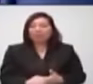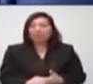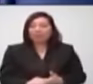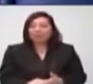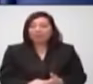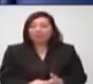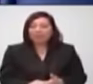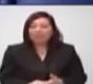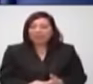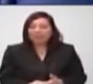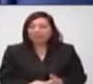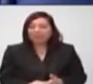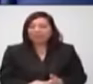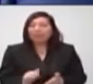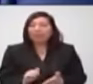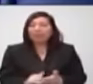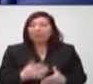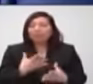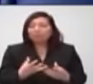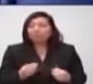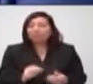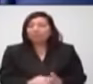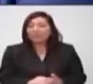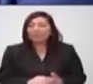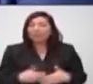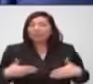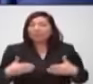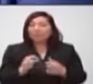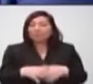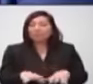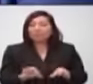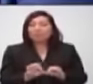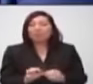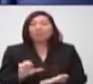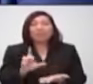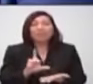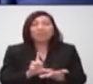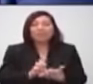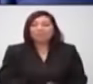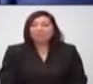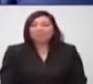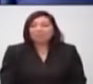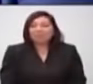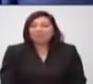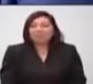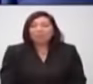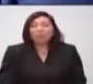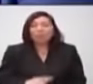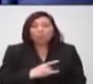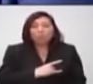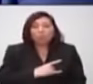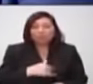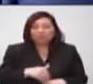concesionada. ¿Quién hará el mantenimiento en las vías importantes de la ciudad de Lima? Por ejemplo, la avenida Universitaria.